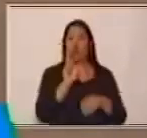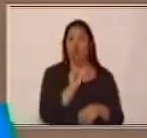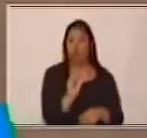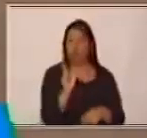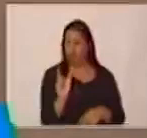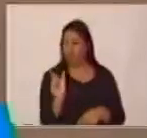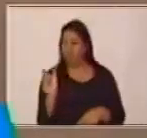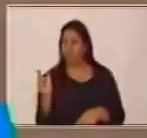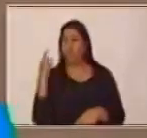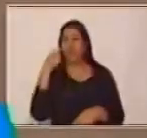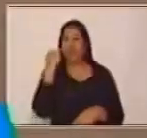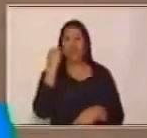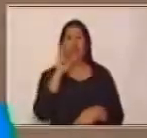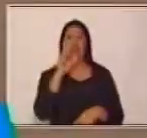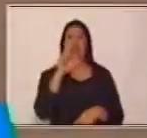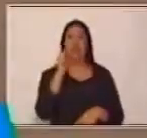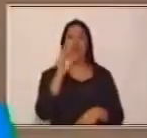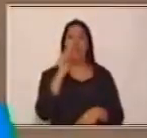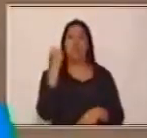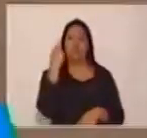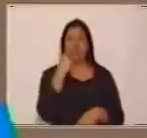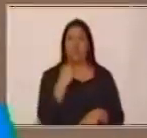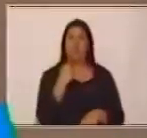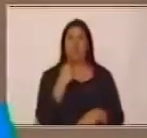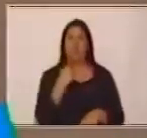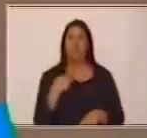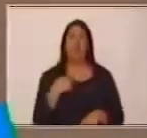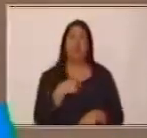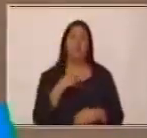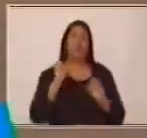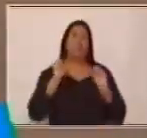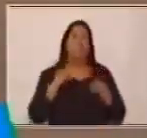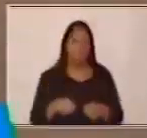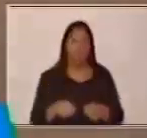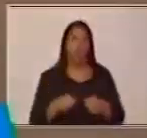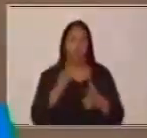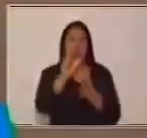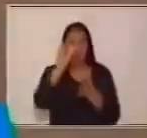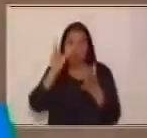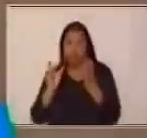de 8 sílabas. Podríamos colocarla en este verso de acá.